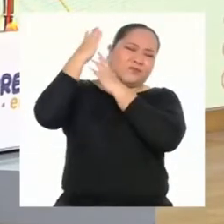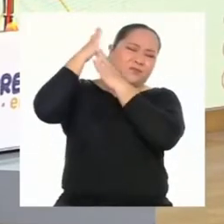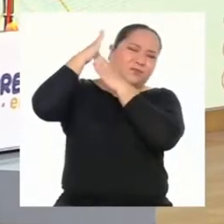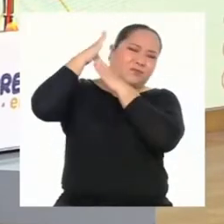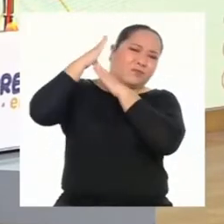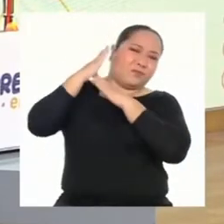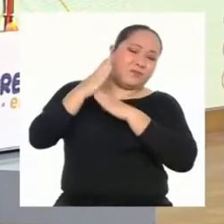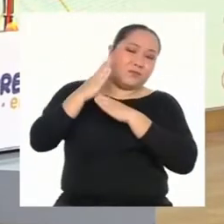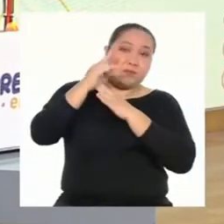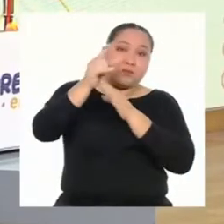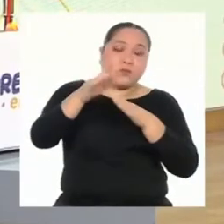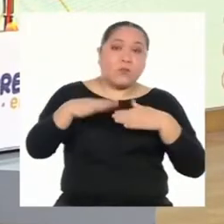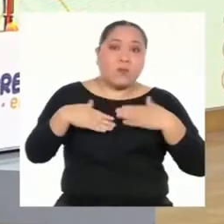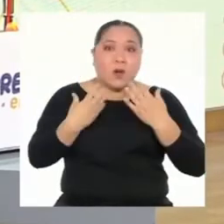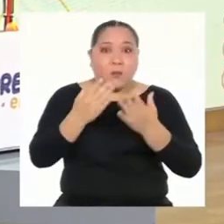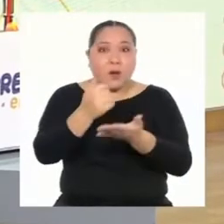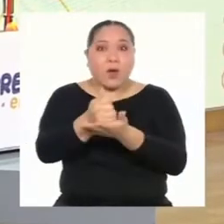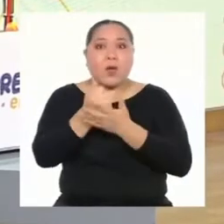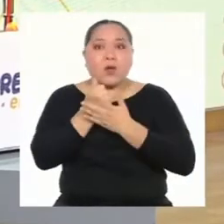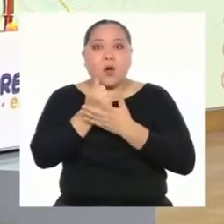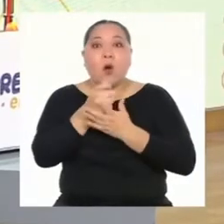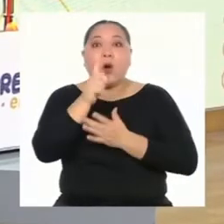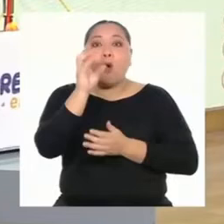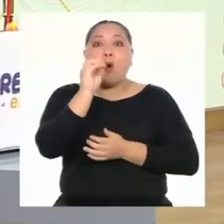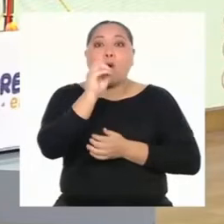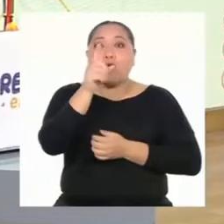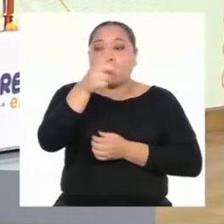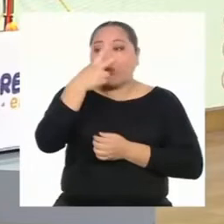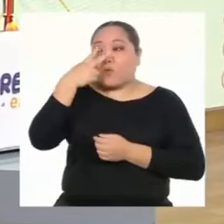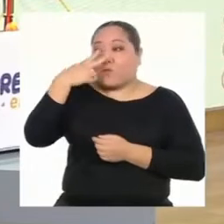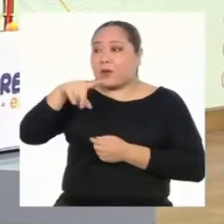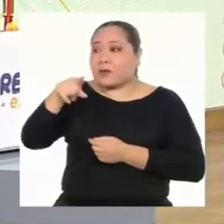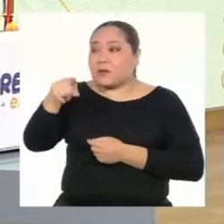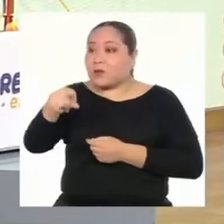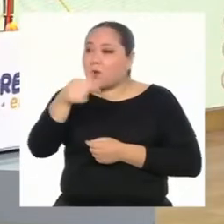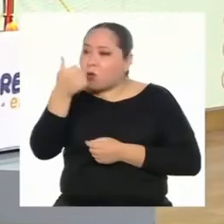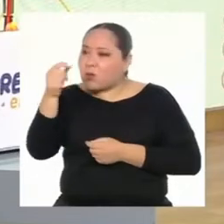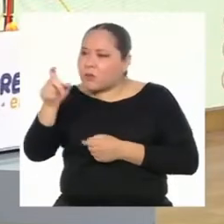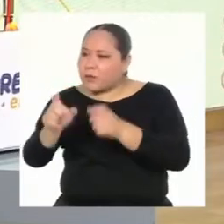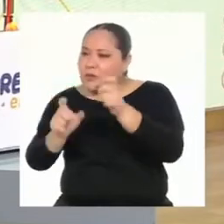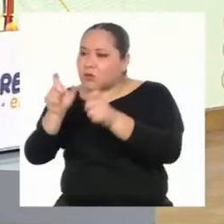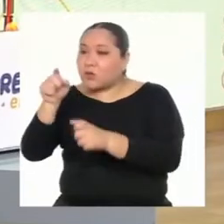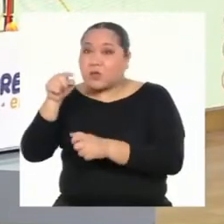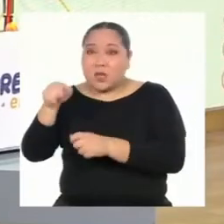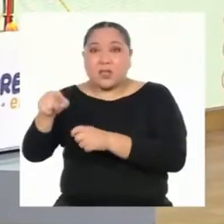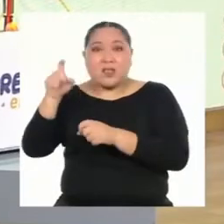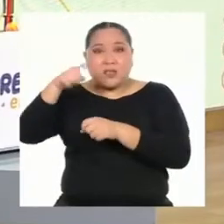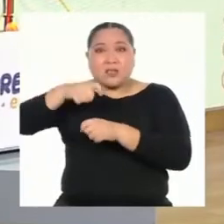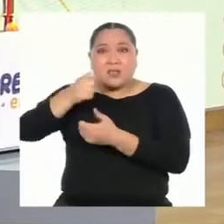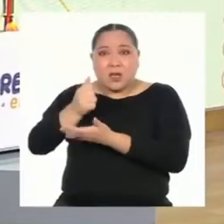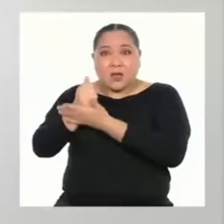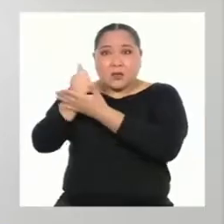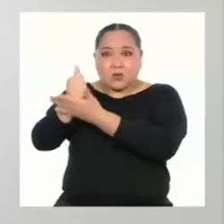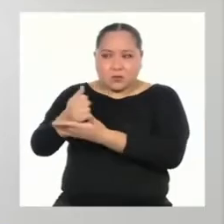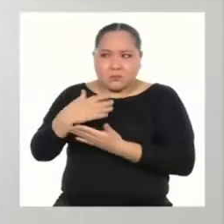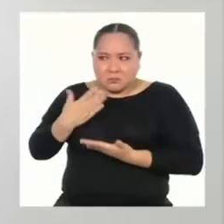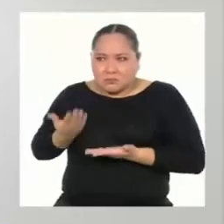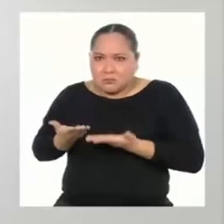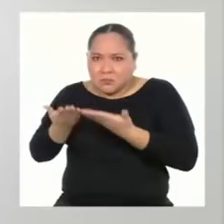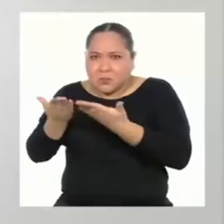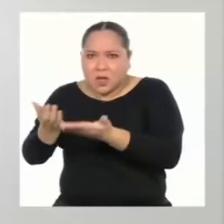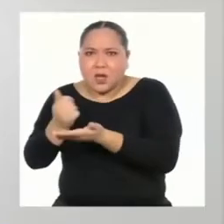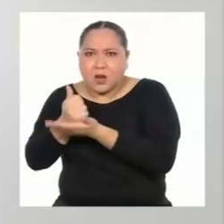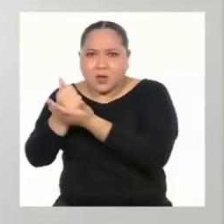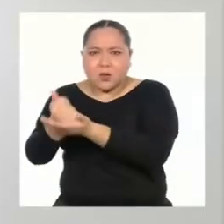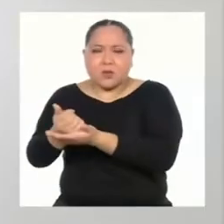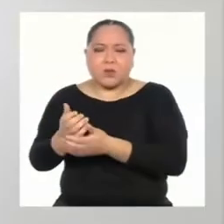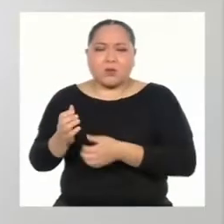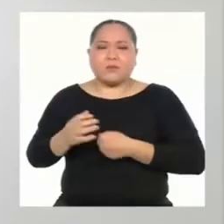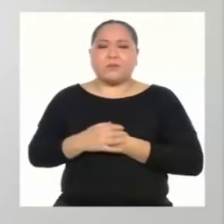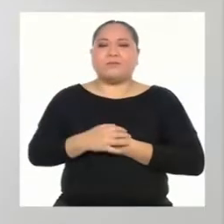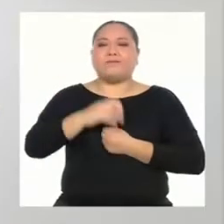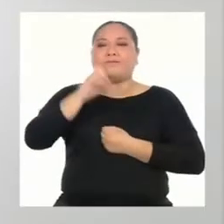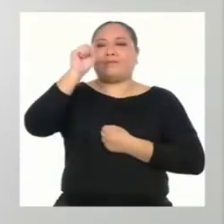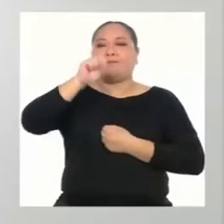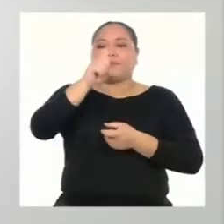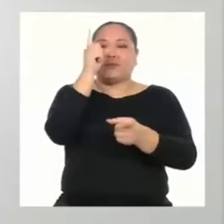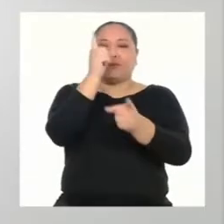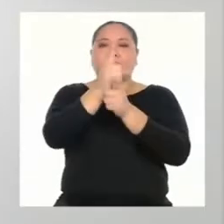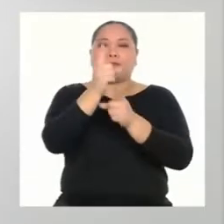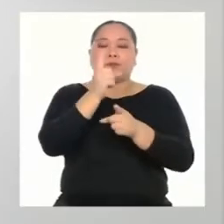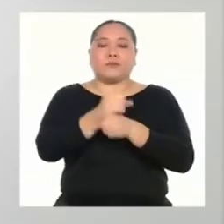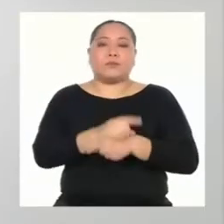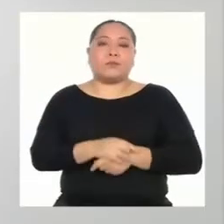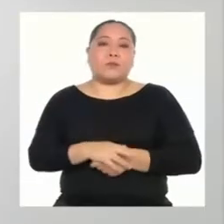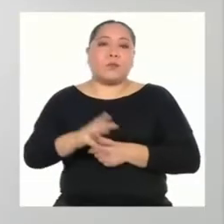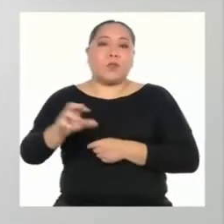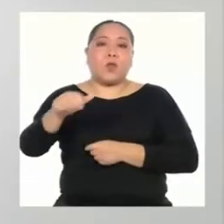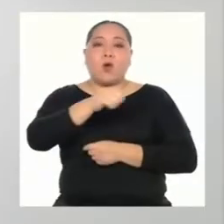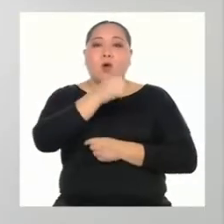maltrato, podemos pedir ayuda. O si vemos que alguien necesita ayuda, pues podemos ofrecerla. Así es. Existe